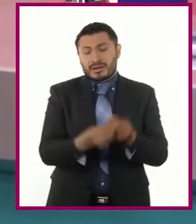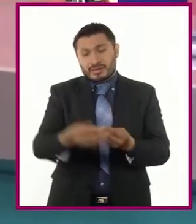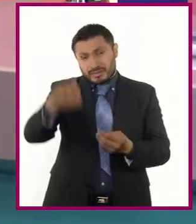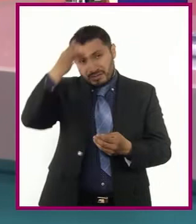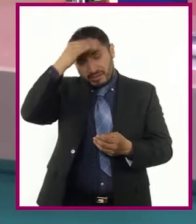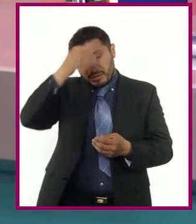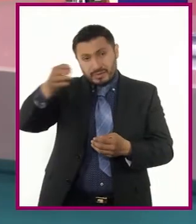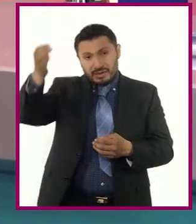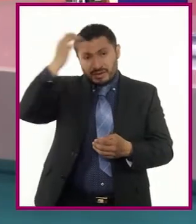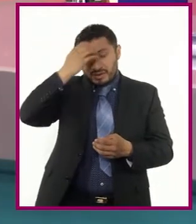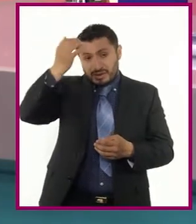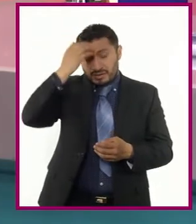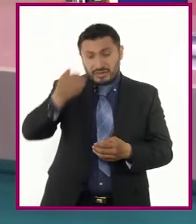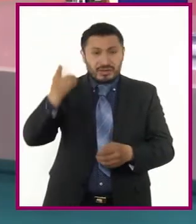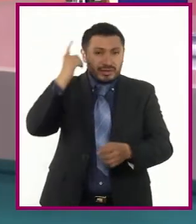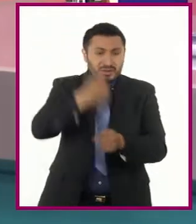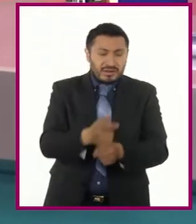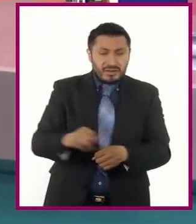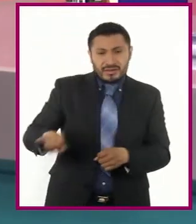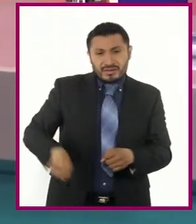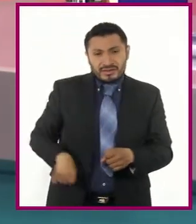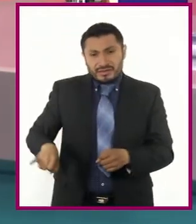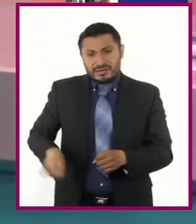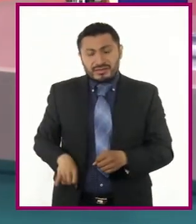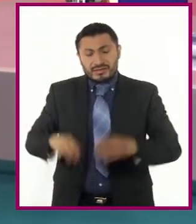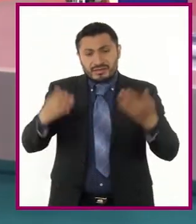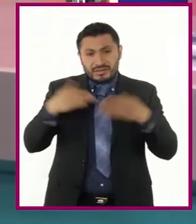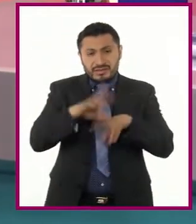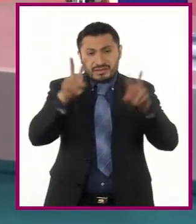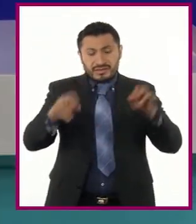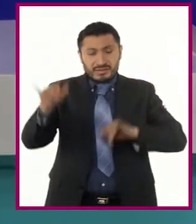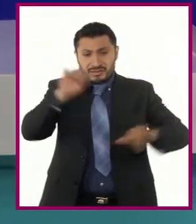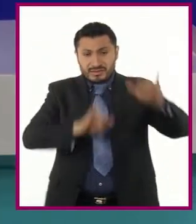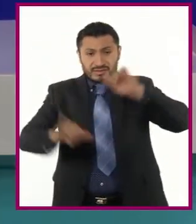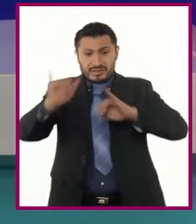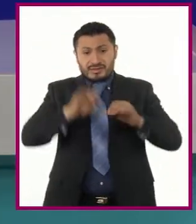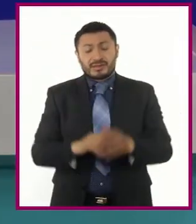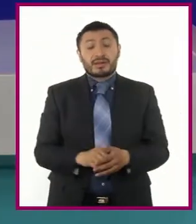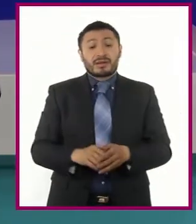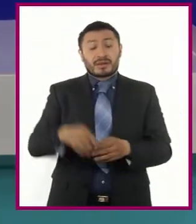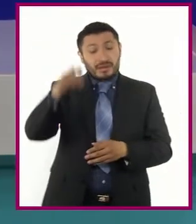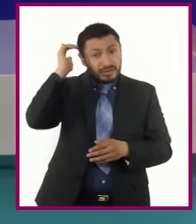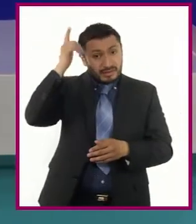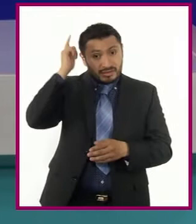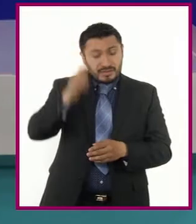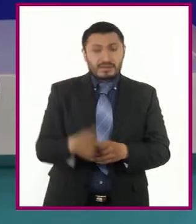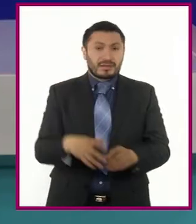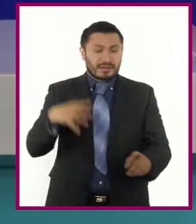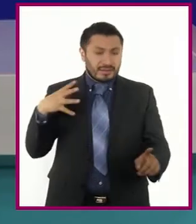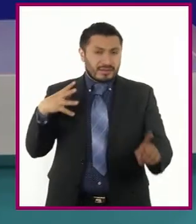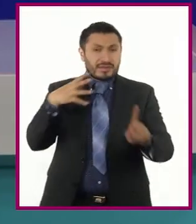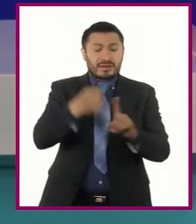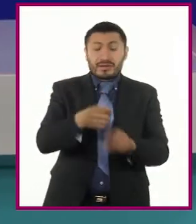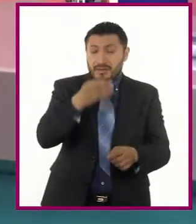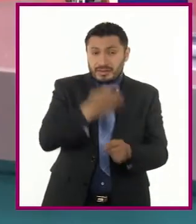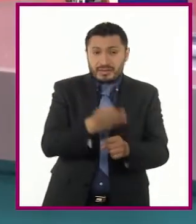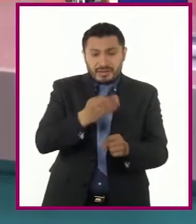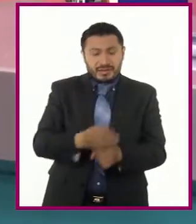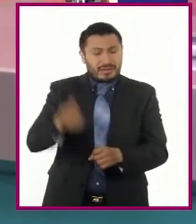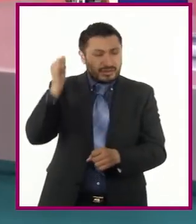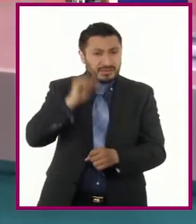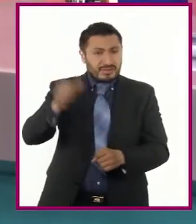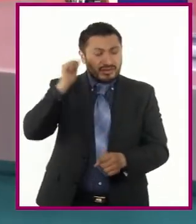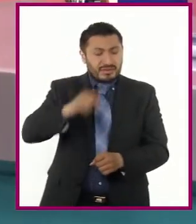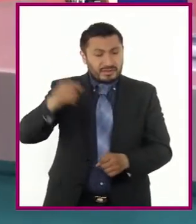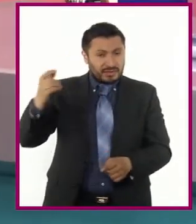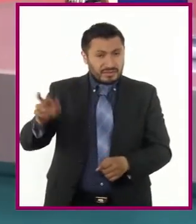explorar, descubrir e interesarnos un poco más con respecto al mundo de la química. Espero que lo alcanzado hasta ahora perdure por siempre